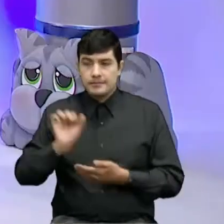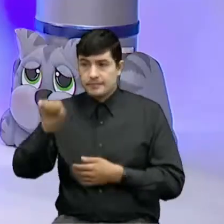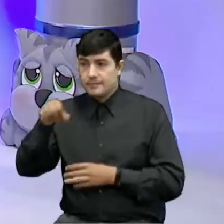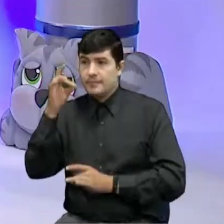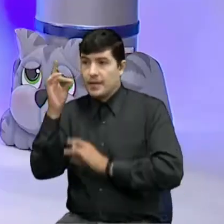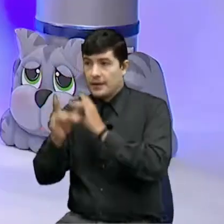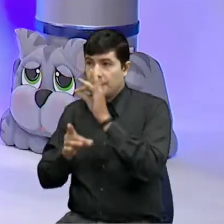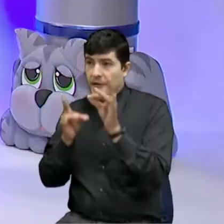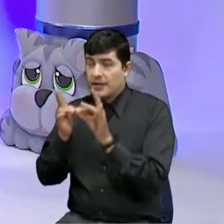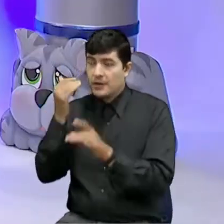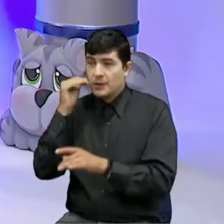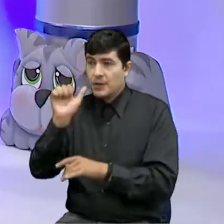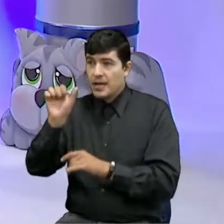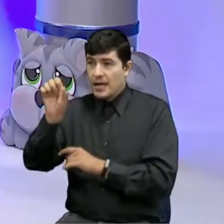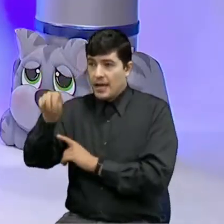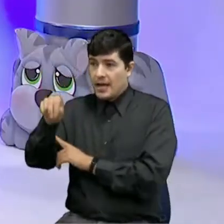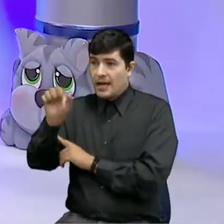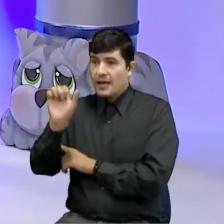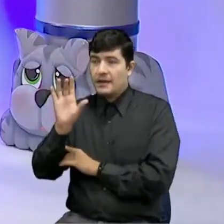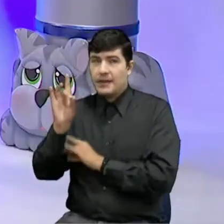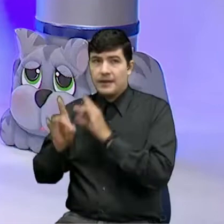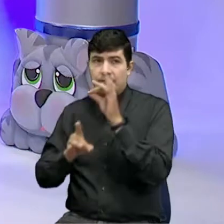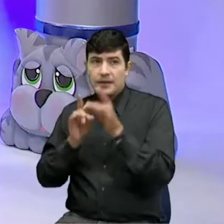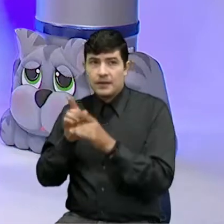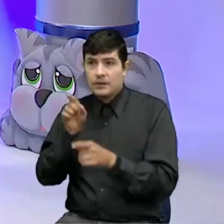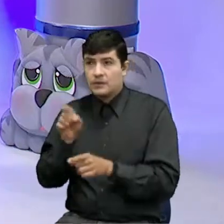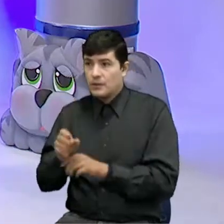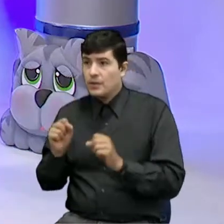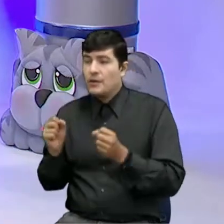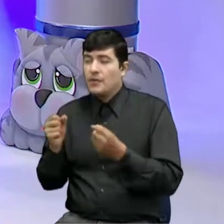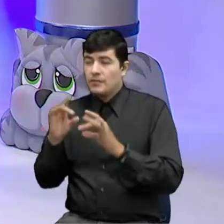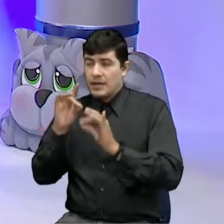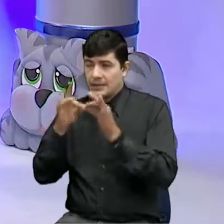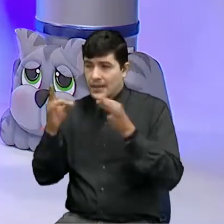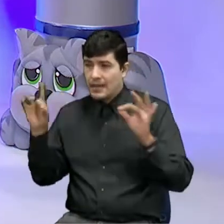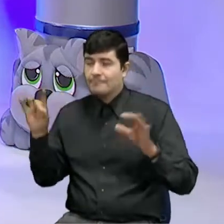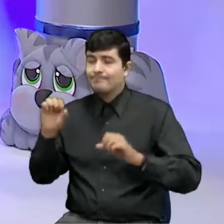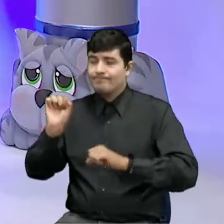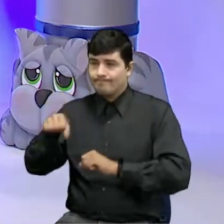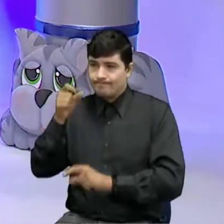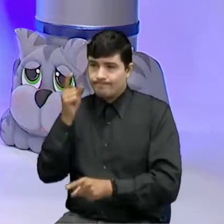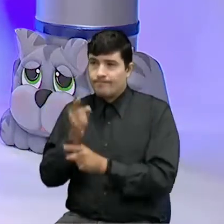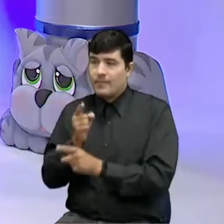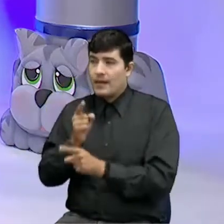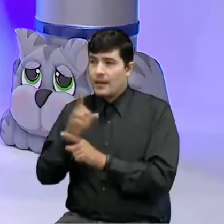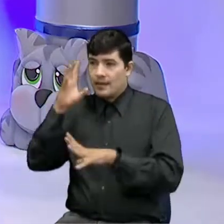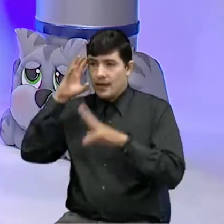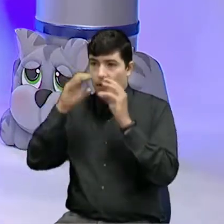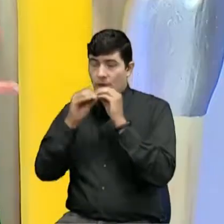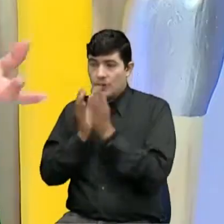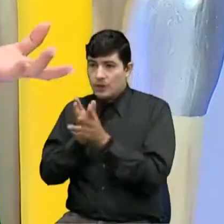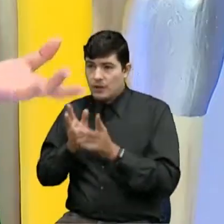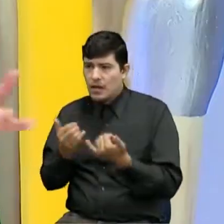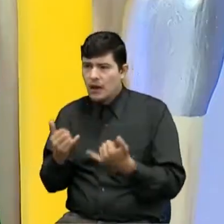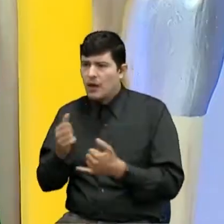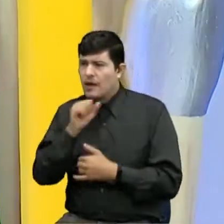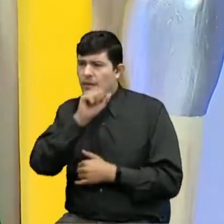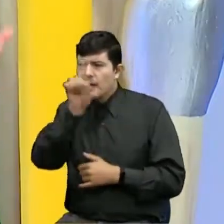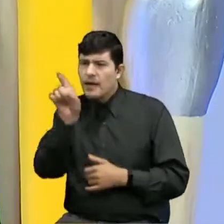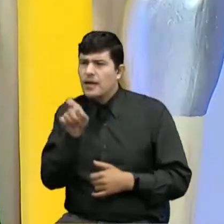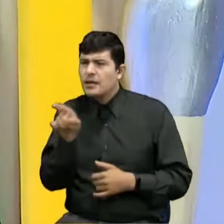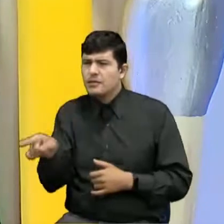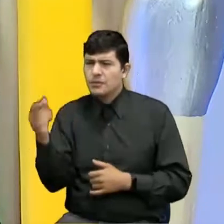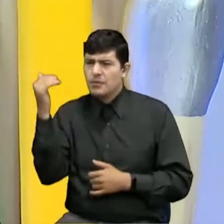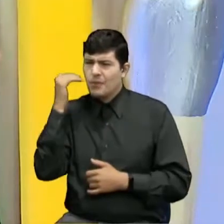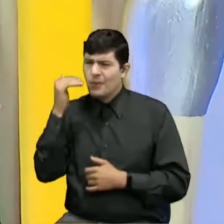Excelente, doña Ana, nos encanta ese mensaje porque va muy de acuerdo para los chicos que pues se están preguntando, bueno, doña Ana, ¿por qué